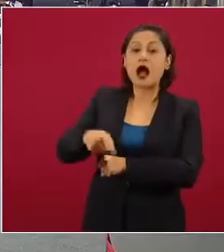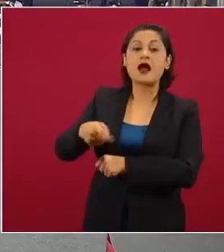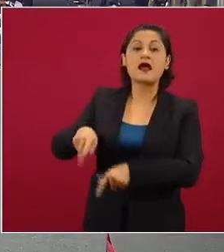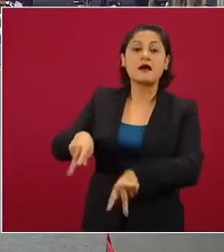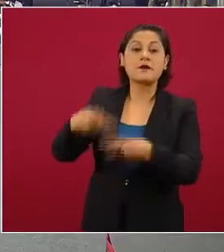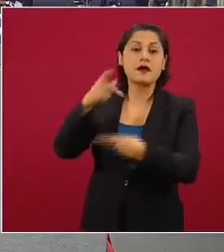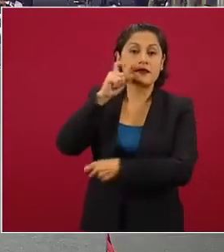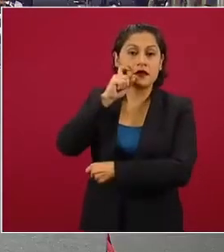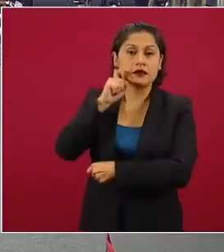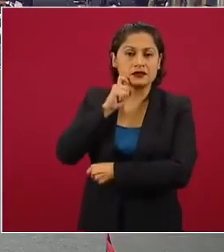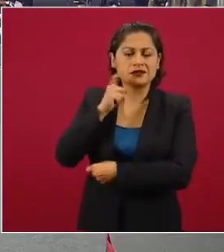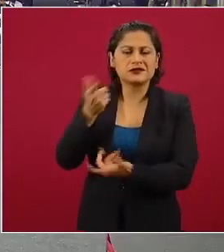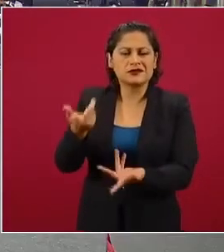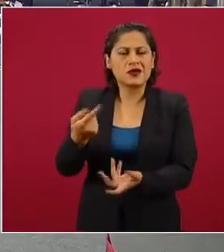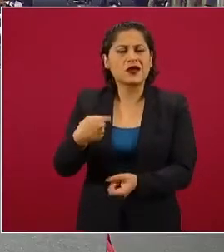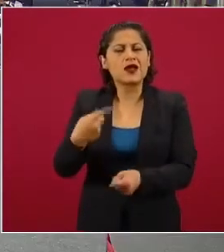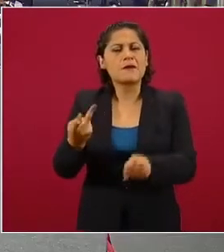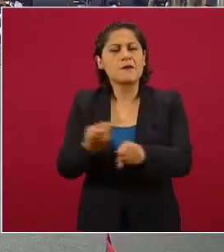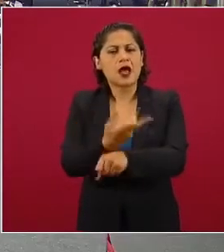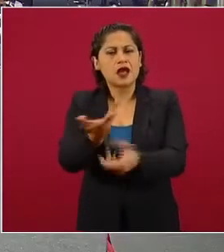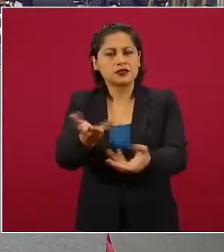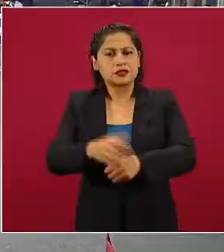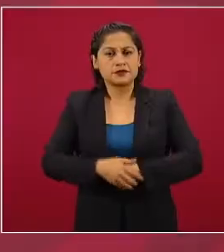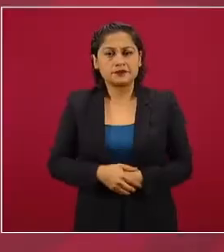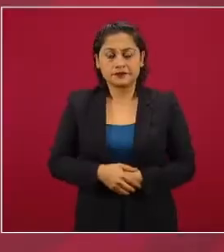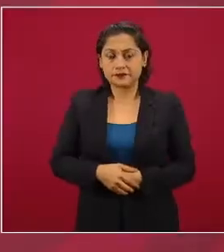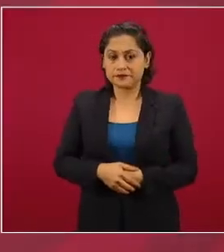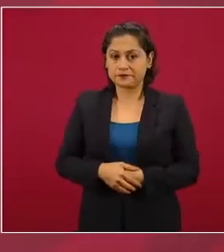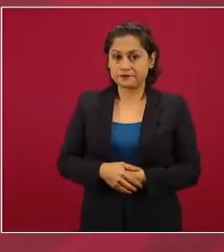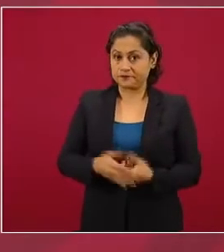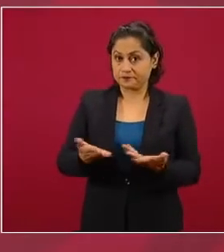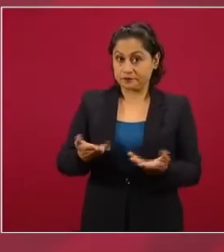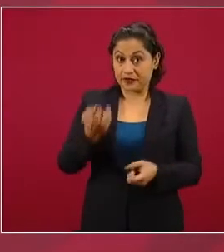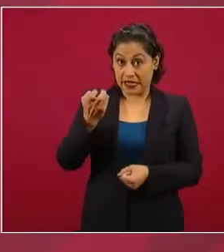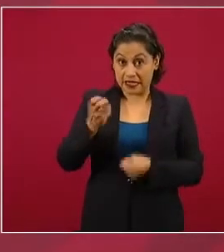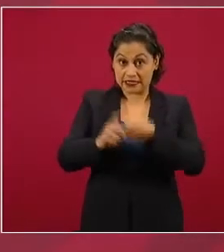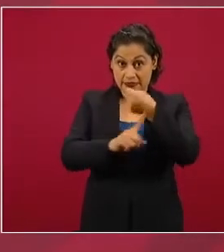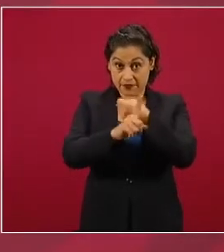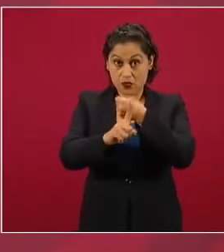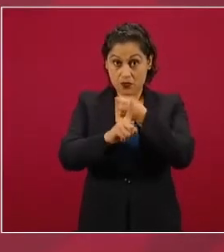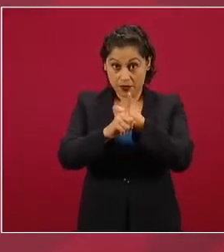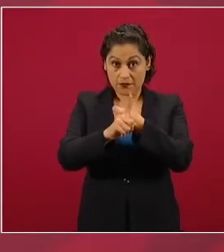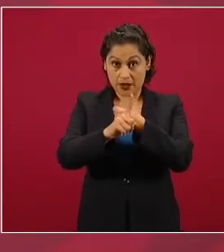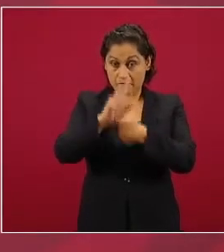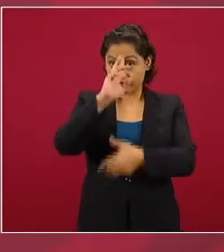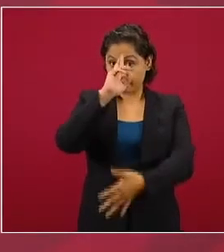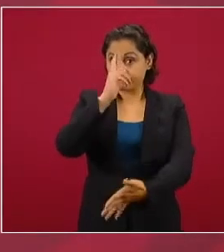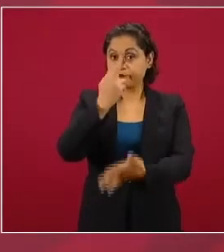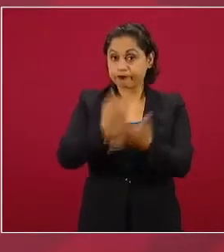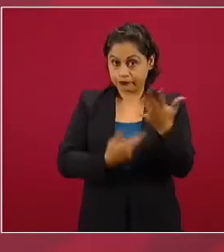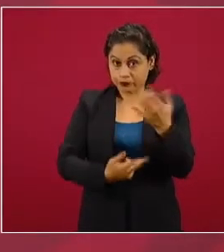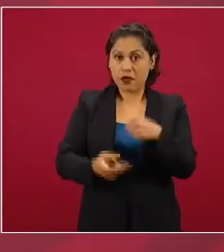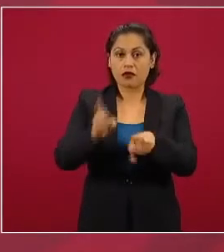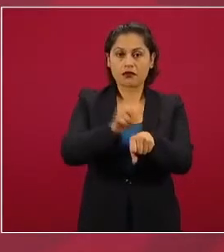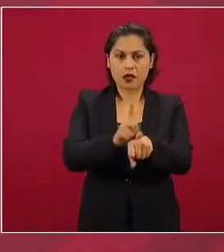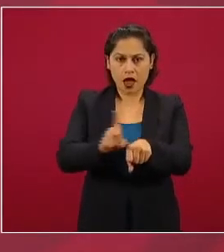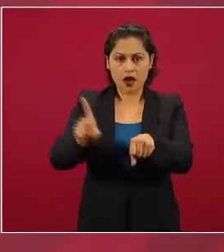se atienden todos los problemas y desde luego los delitos diarios